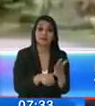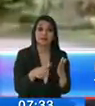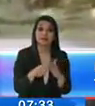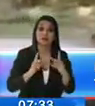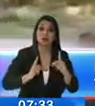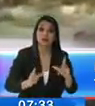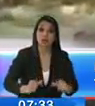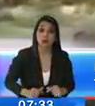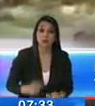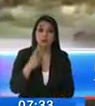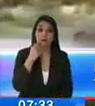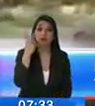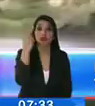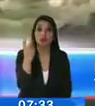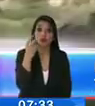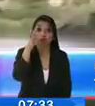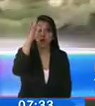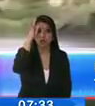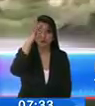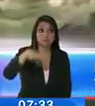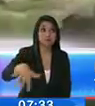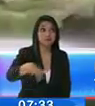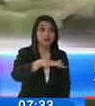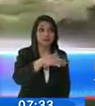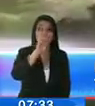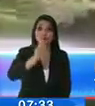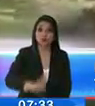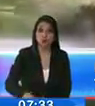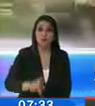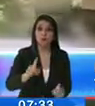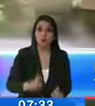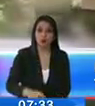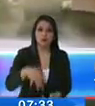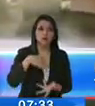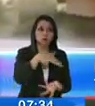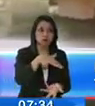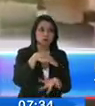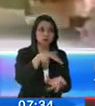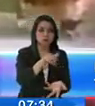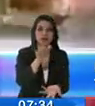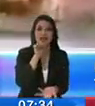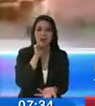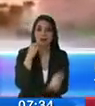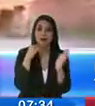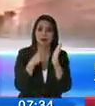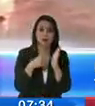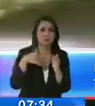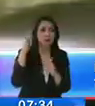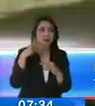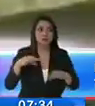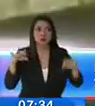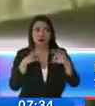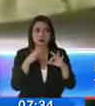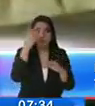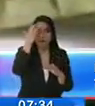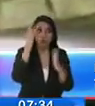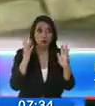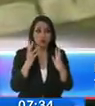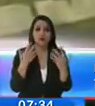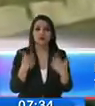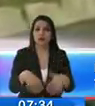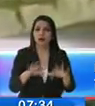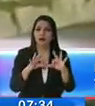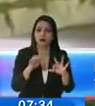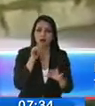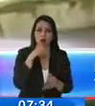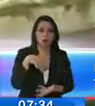para los 12 hospitales que están en las zonas afectadas decir afortunadamente son áreas sensibles que era nuestra preocupación estaríamos saliendo muy bien